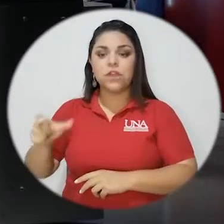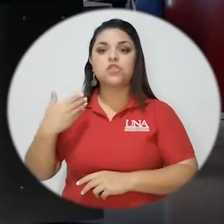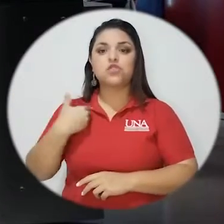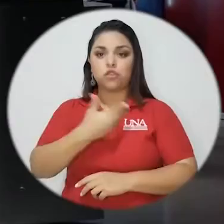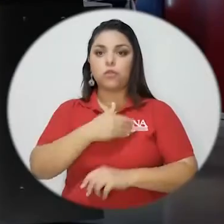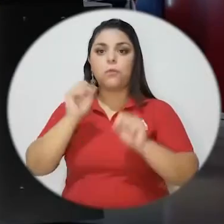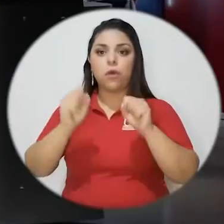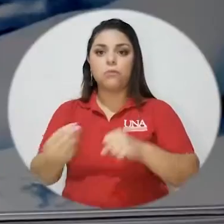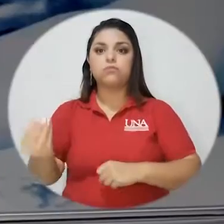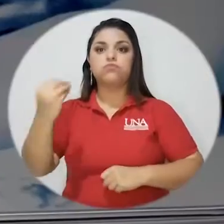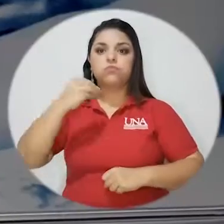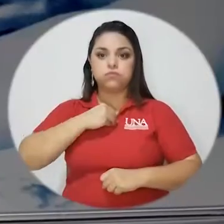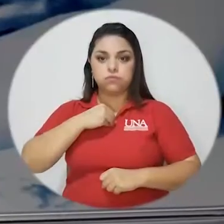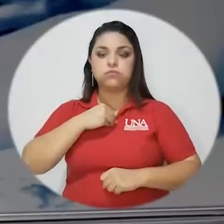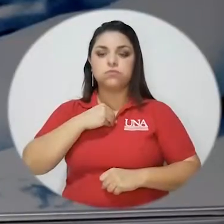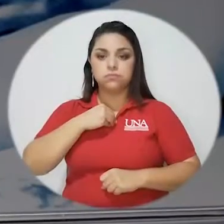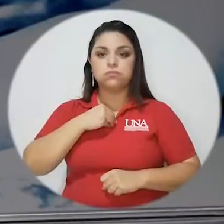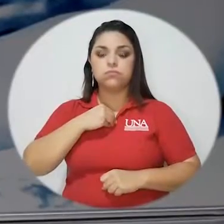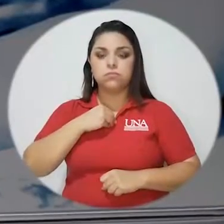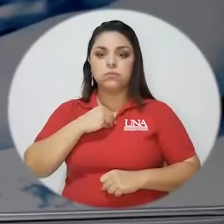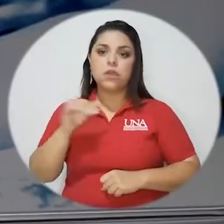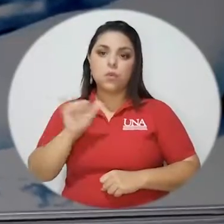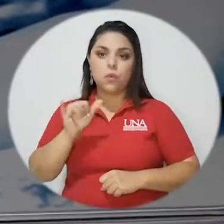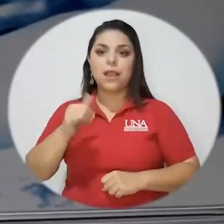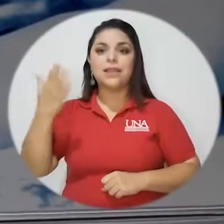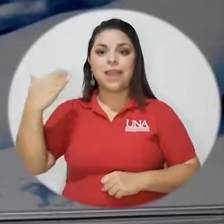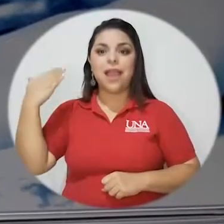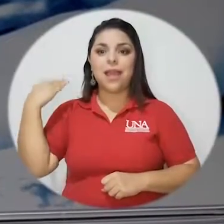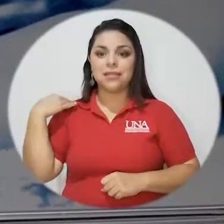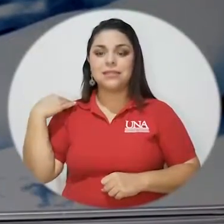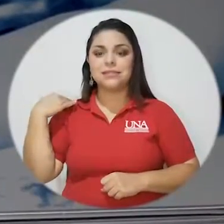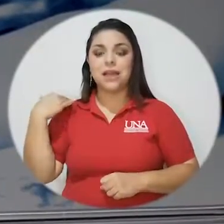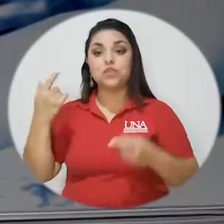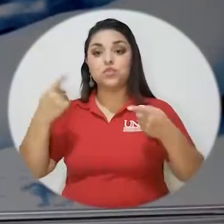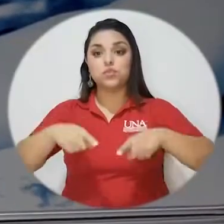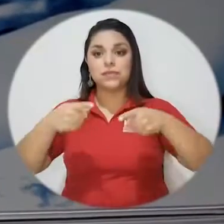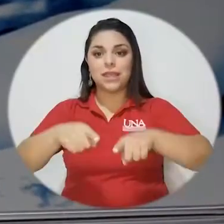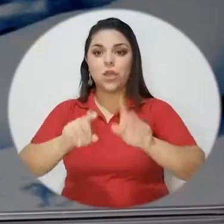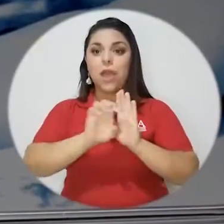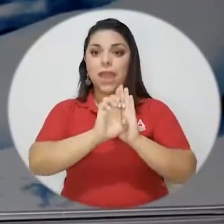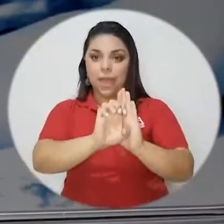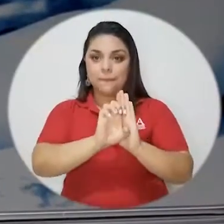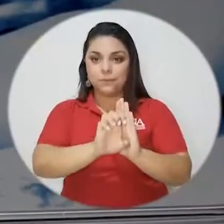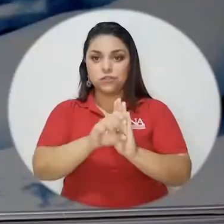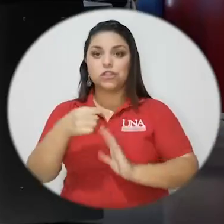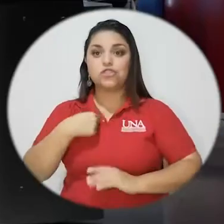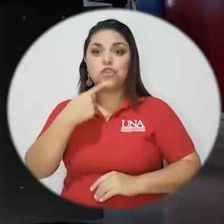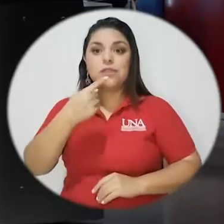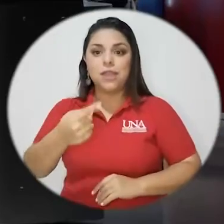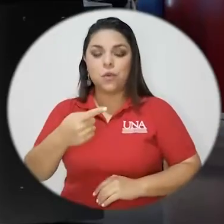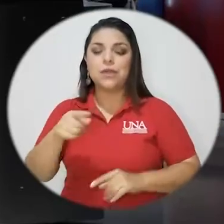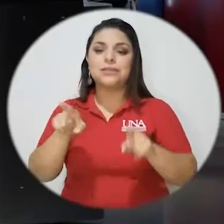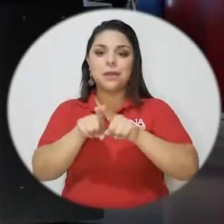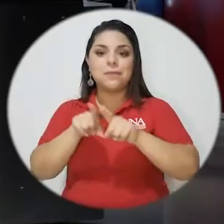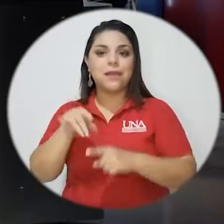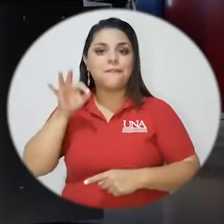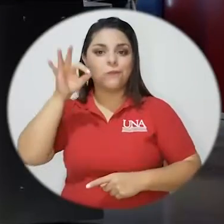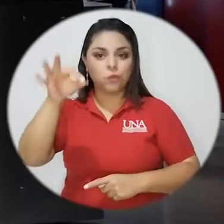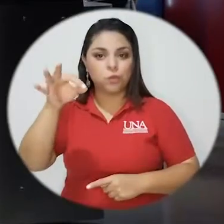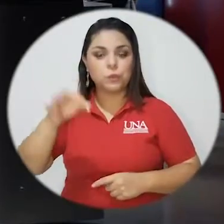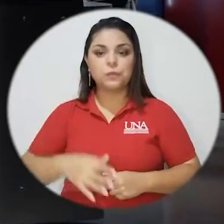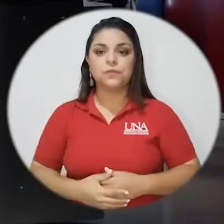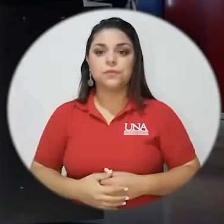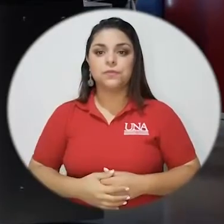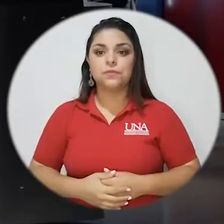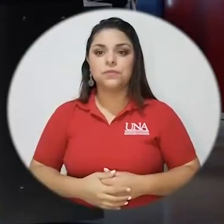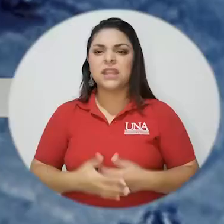exponer, como ha sucedido en estos ejemplos que citaba y eventualmente a futuro también. ¿Qué marcó la diferencia